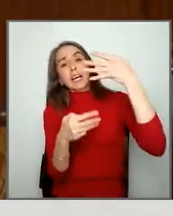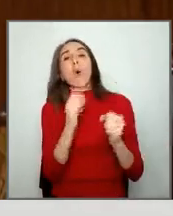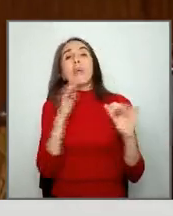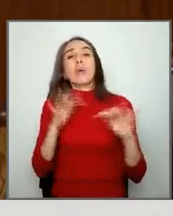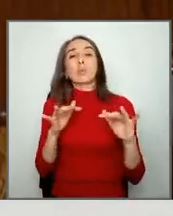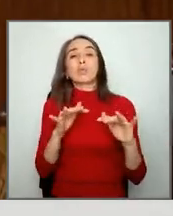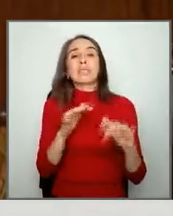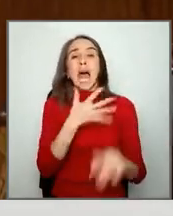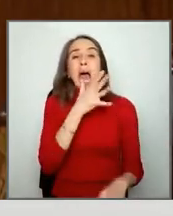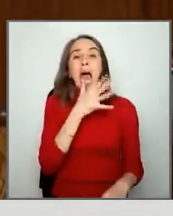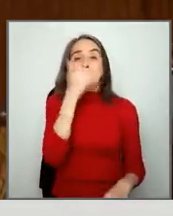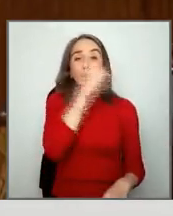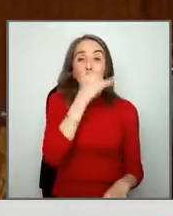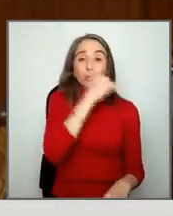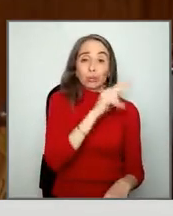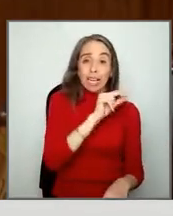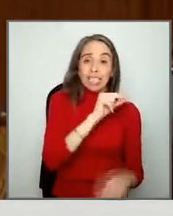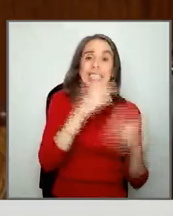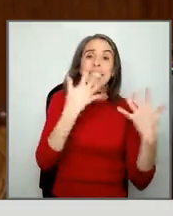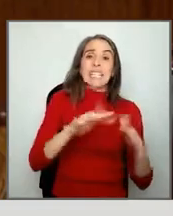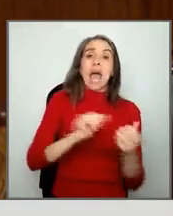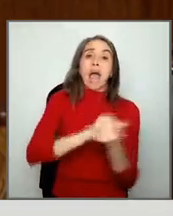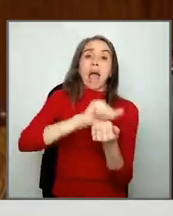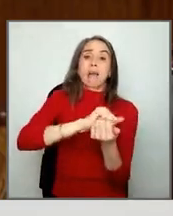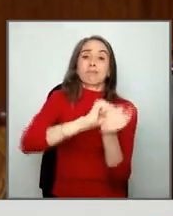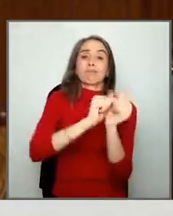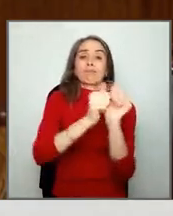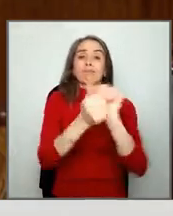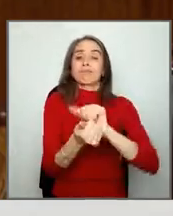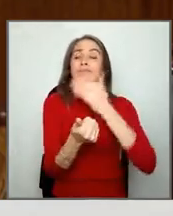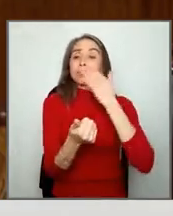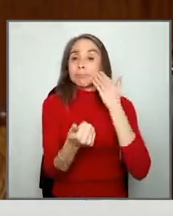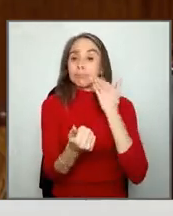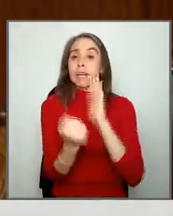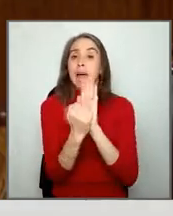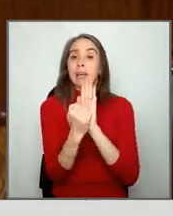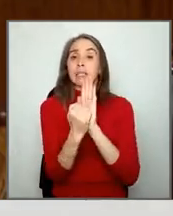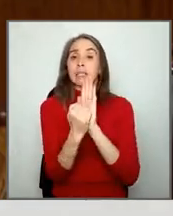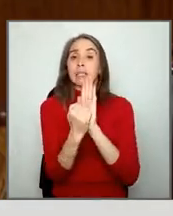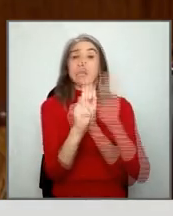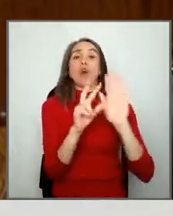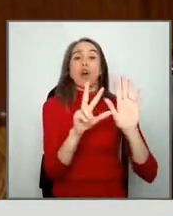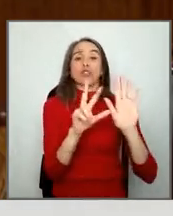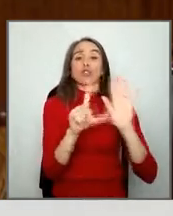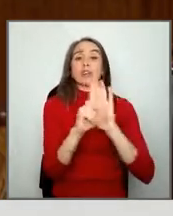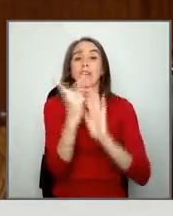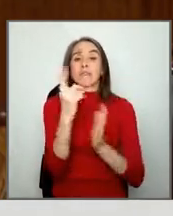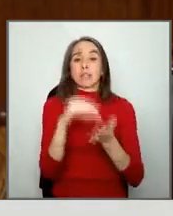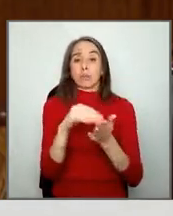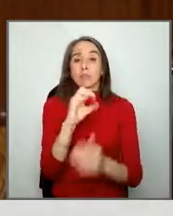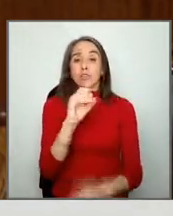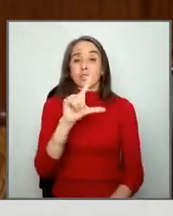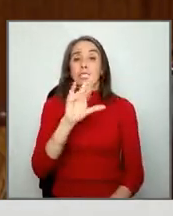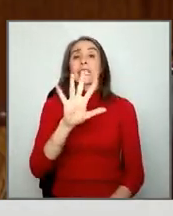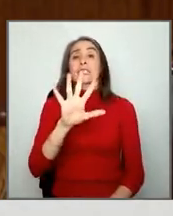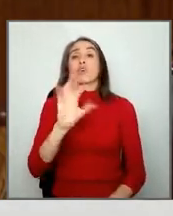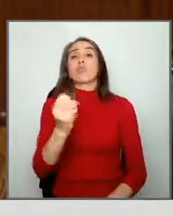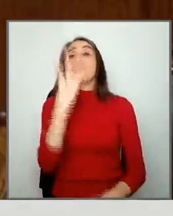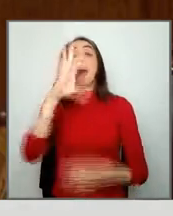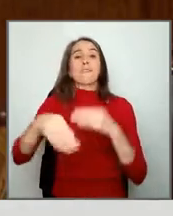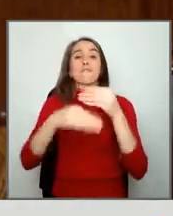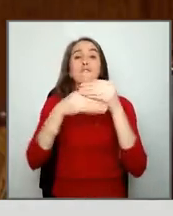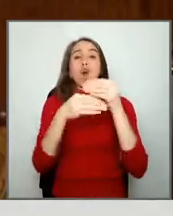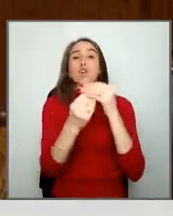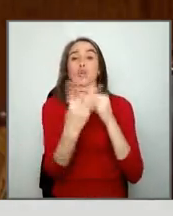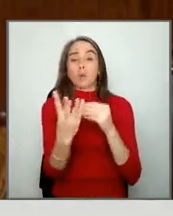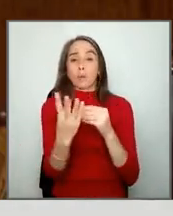el proyecto de ley incorpora un nuevo numeral al artículo ocho de la ley 21.075 que permite el riesgo a